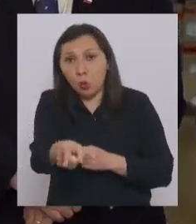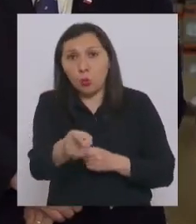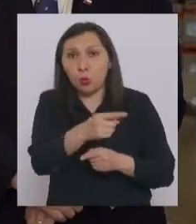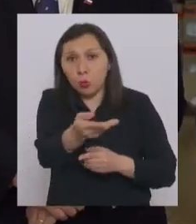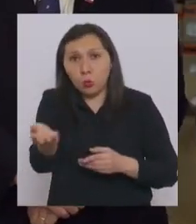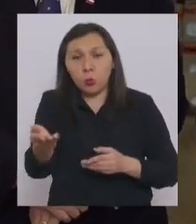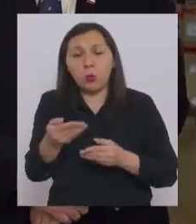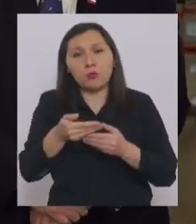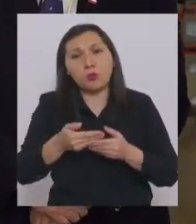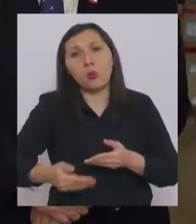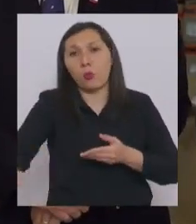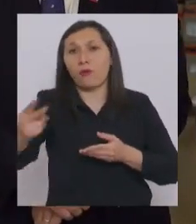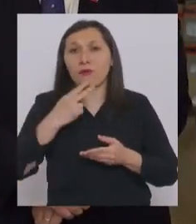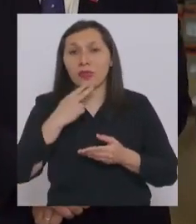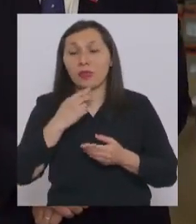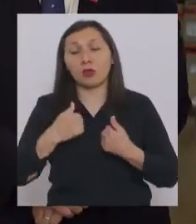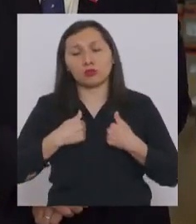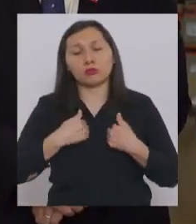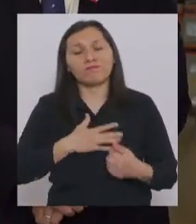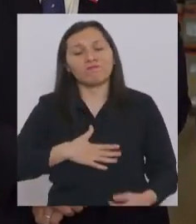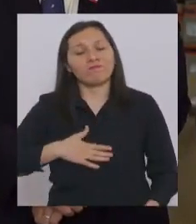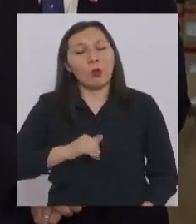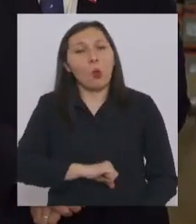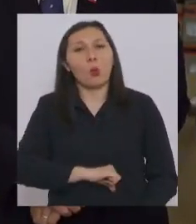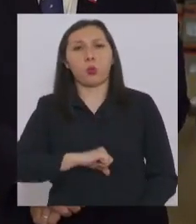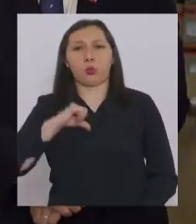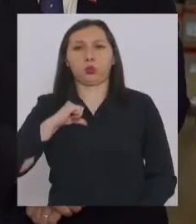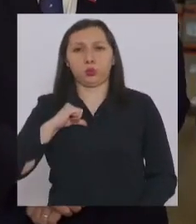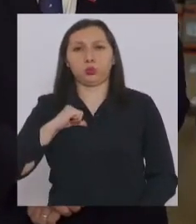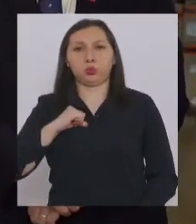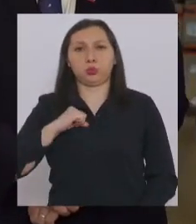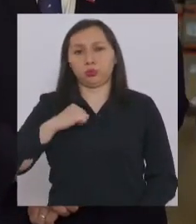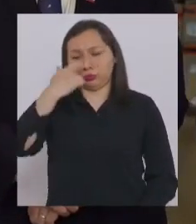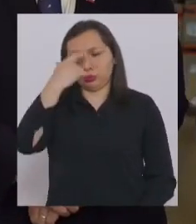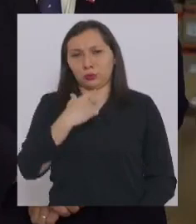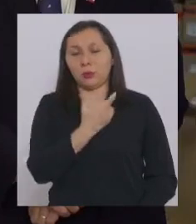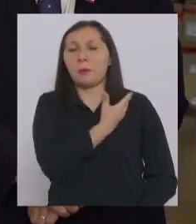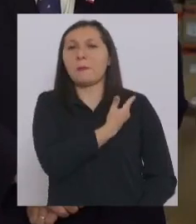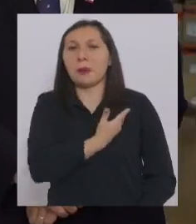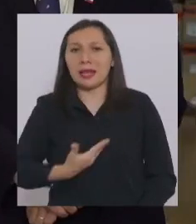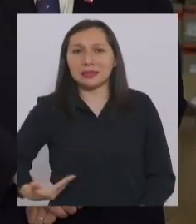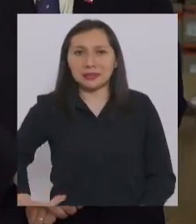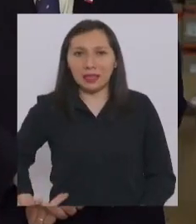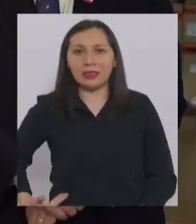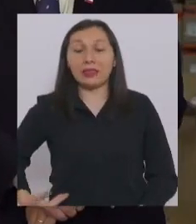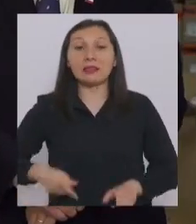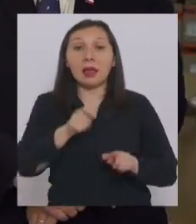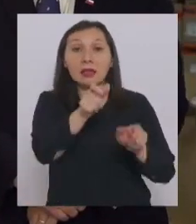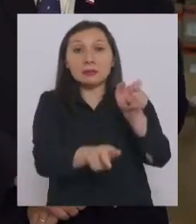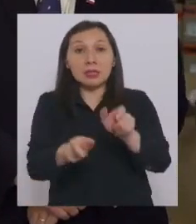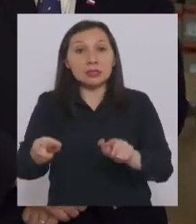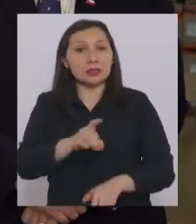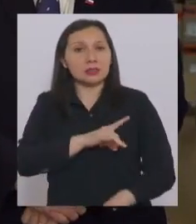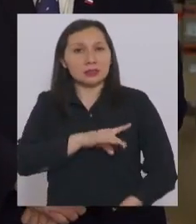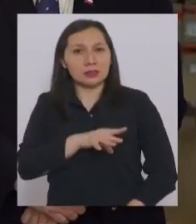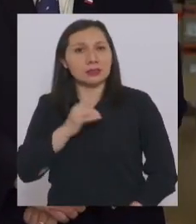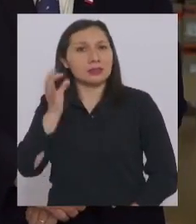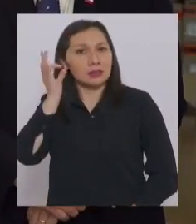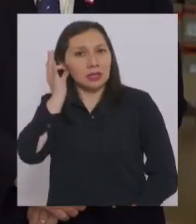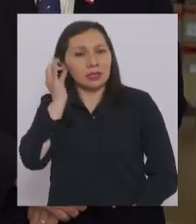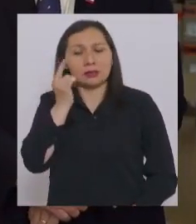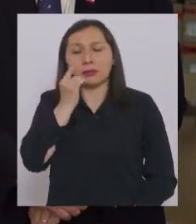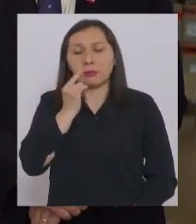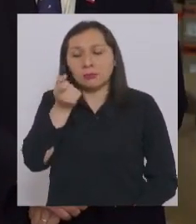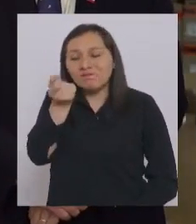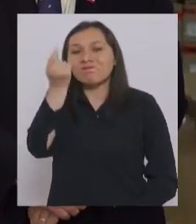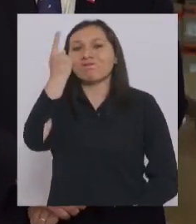por delante. Y quiero decirle, me siento orgulloso como presidente por la forma en que las chilenas y los chilenos hemos